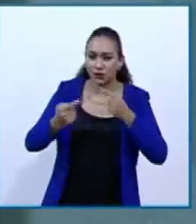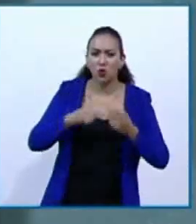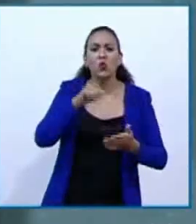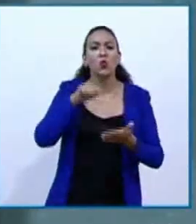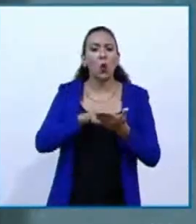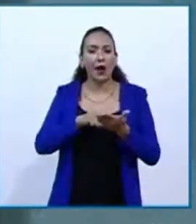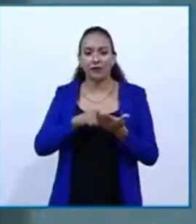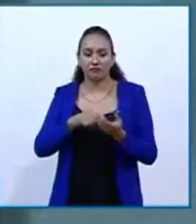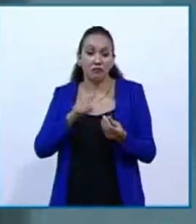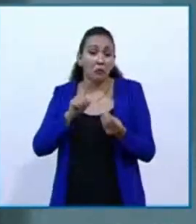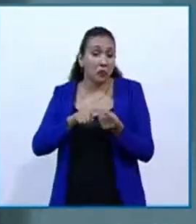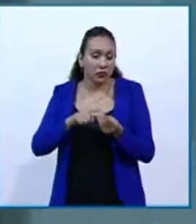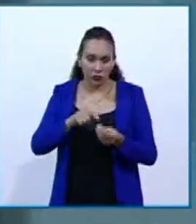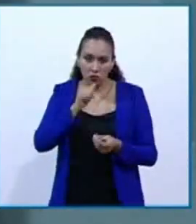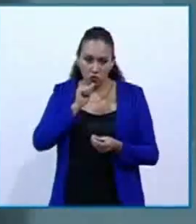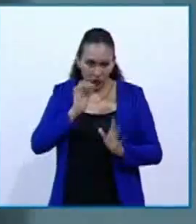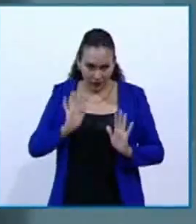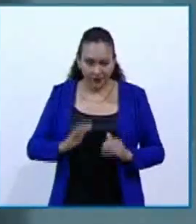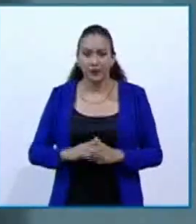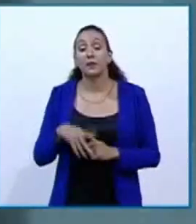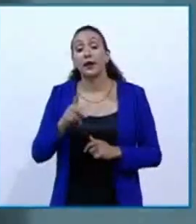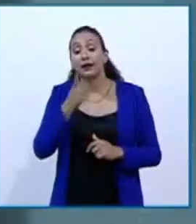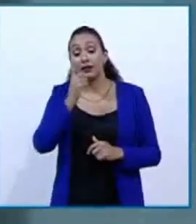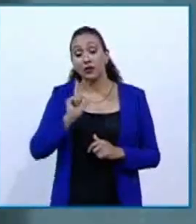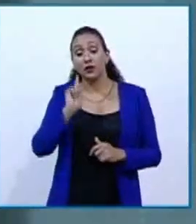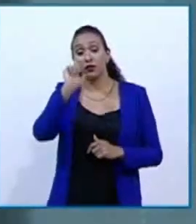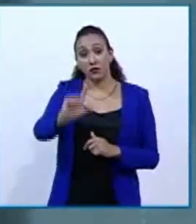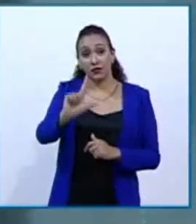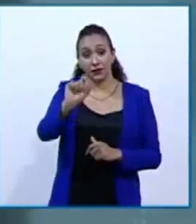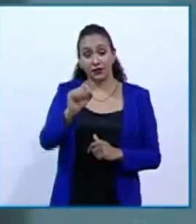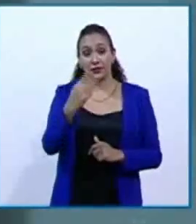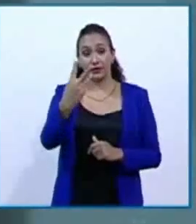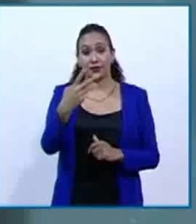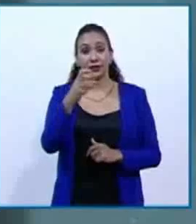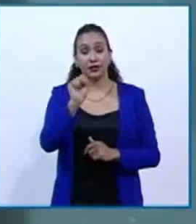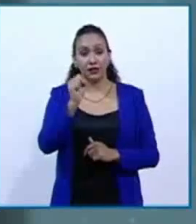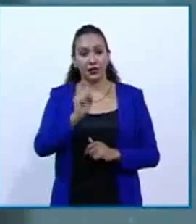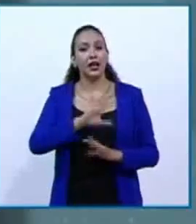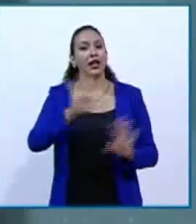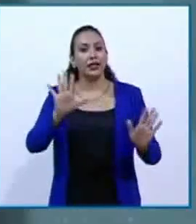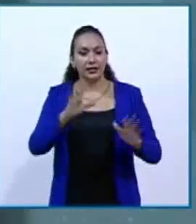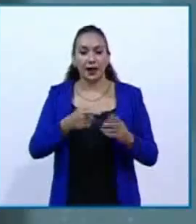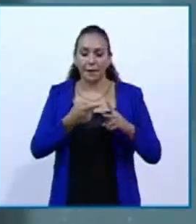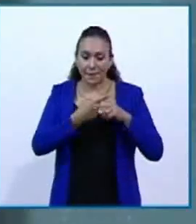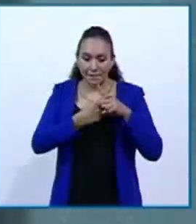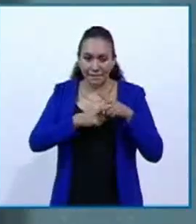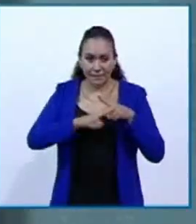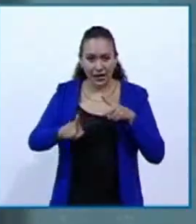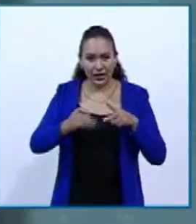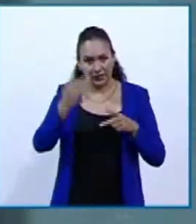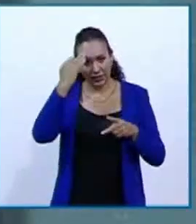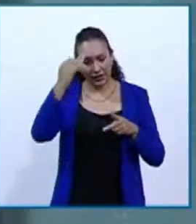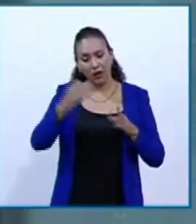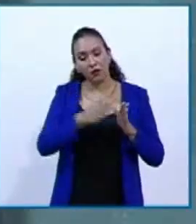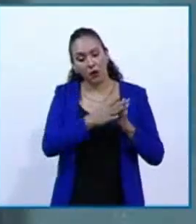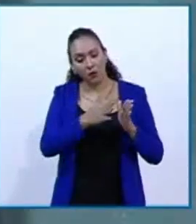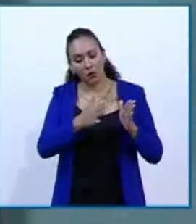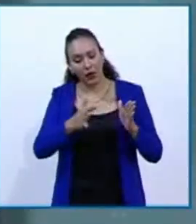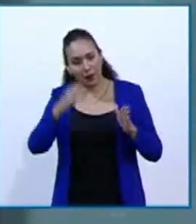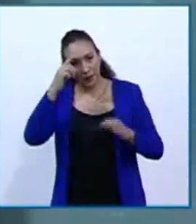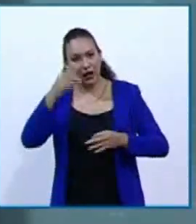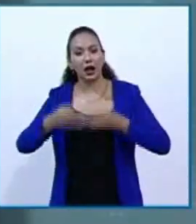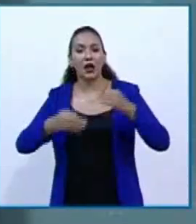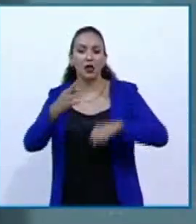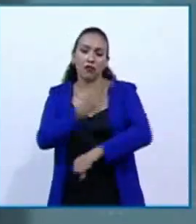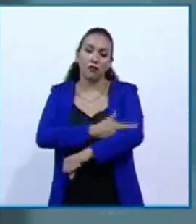ello, dio a conocer que a partir del próximo lunes 23 de septiembre se levanta la suspensión de plazos y términos en los juicios